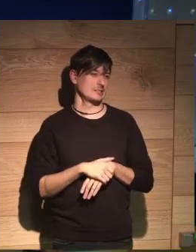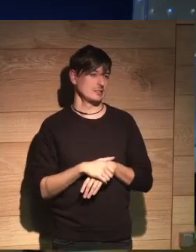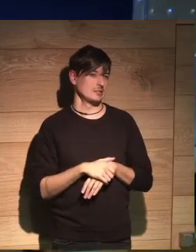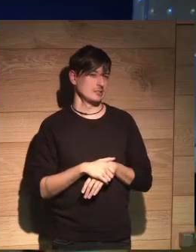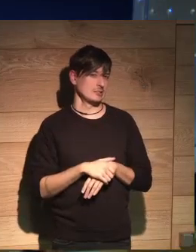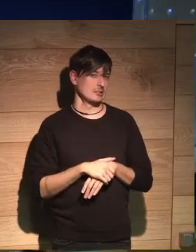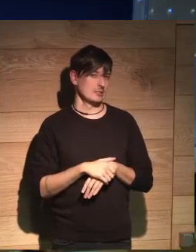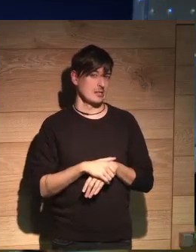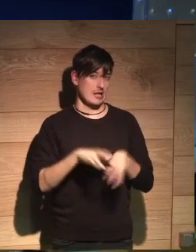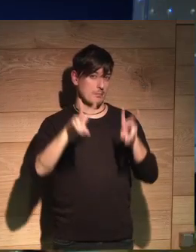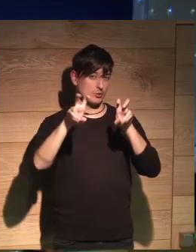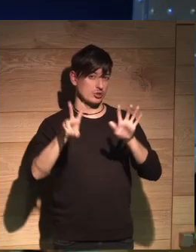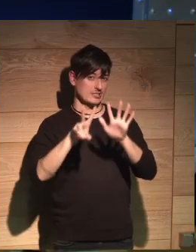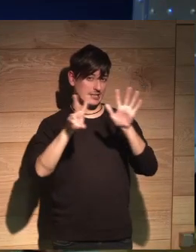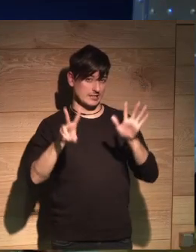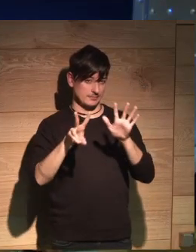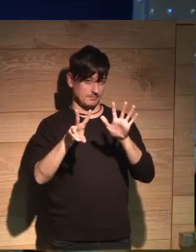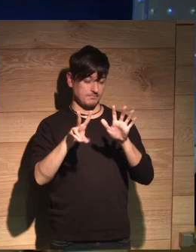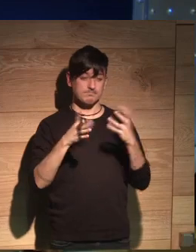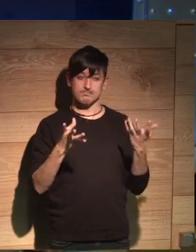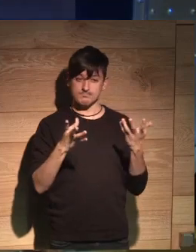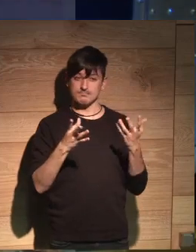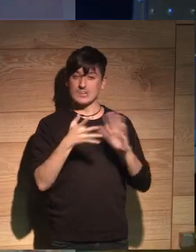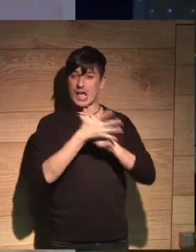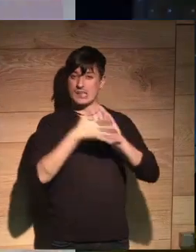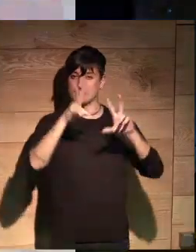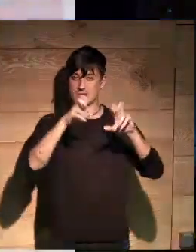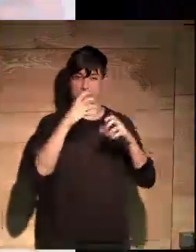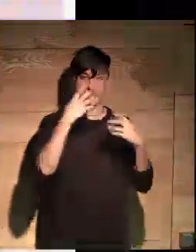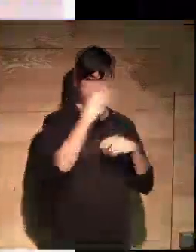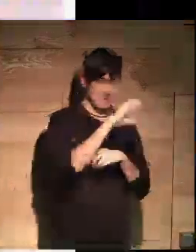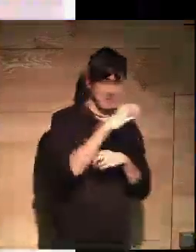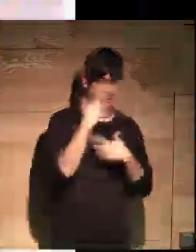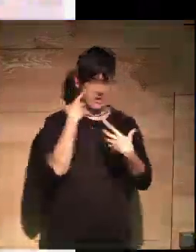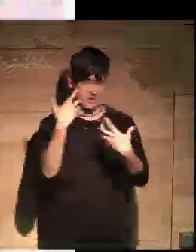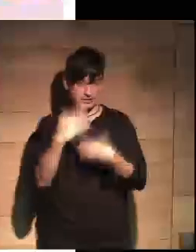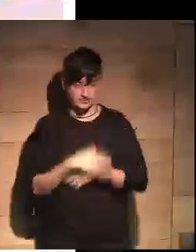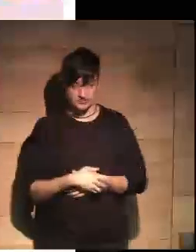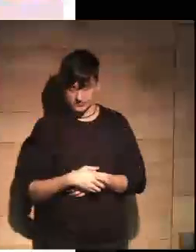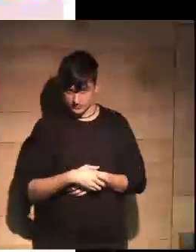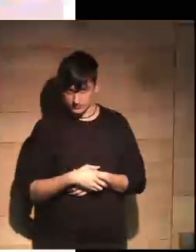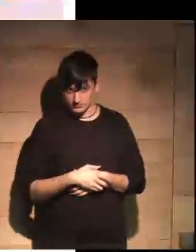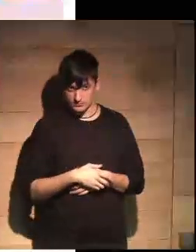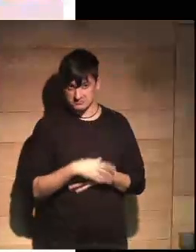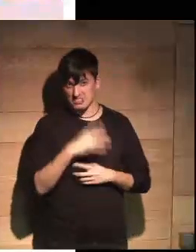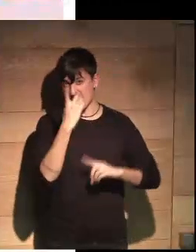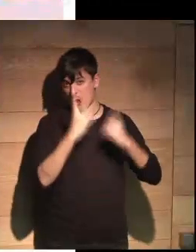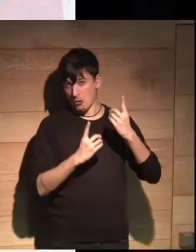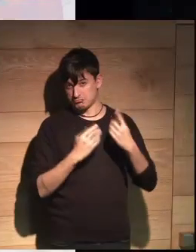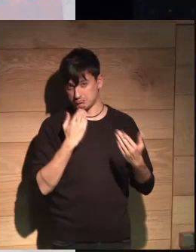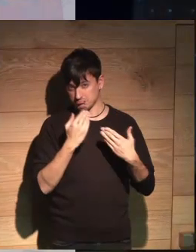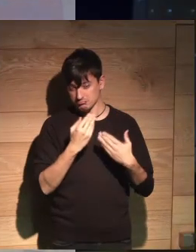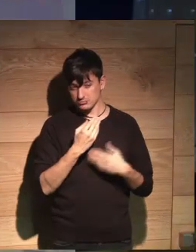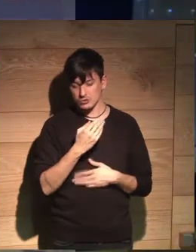El capítulo 7 va dedicado a la ciencia y el arte. El capítulo 7 es con el diálogo, es un cantante muy